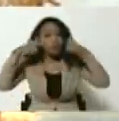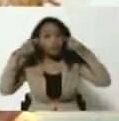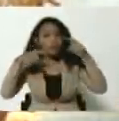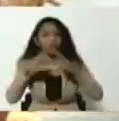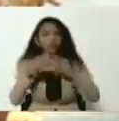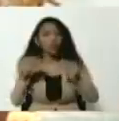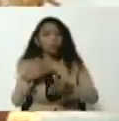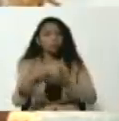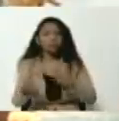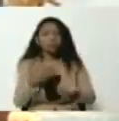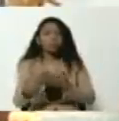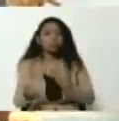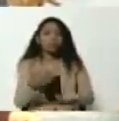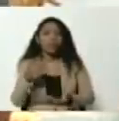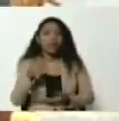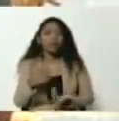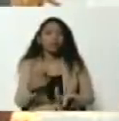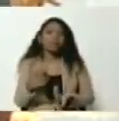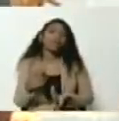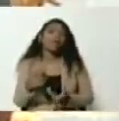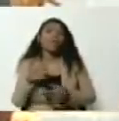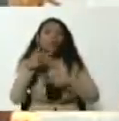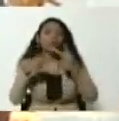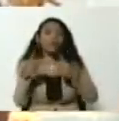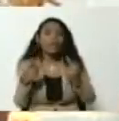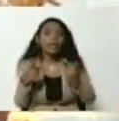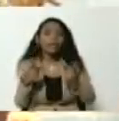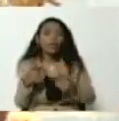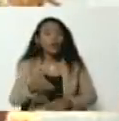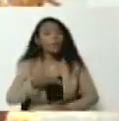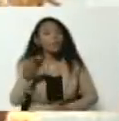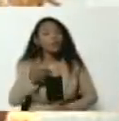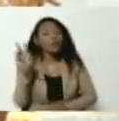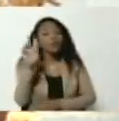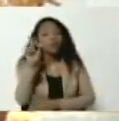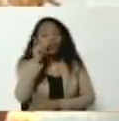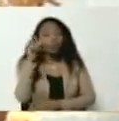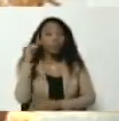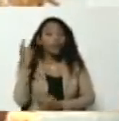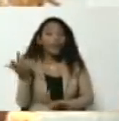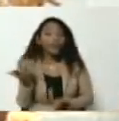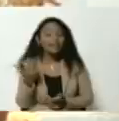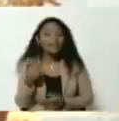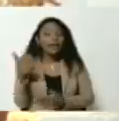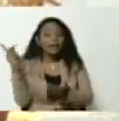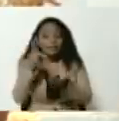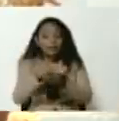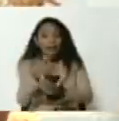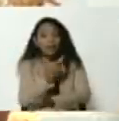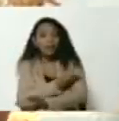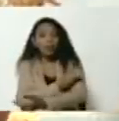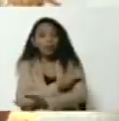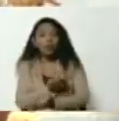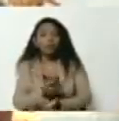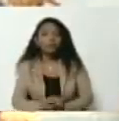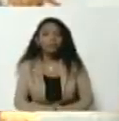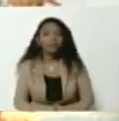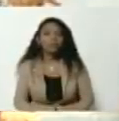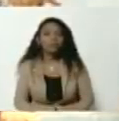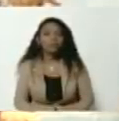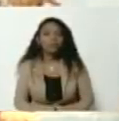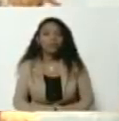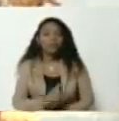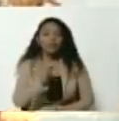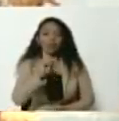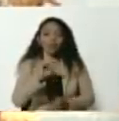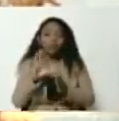personas que no le importa la política. Lo que le importa a las venezolanas y a los venezolanos es que lleguen las vacunas y que no se